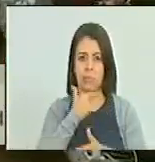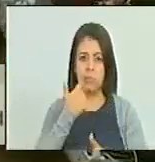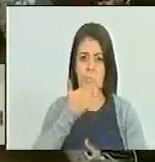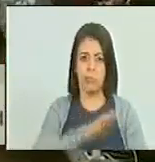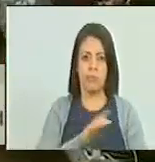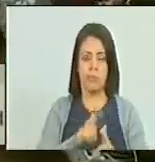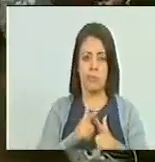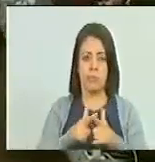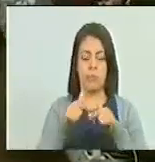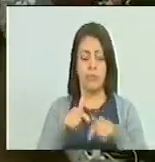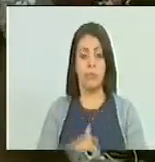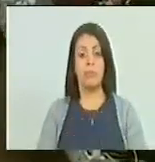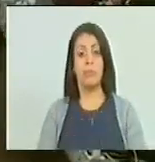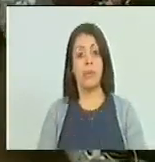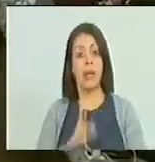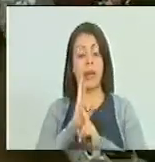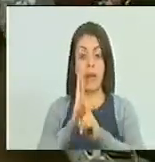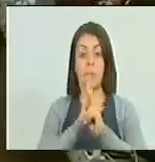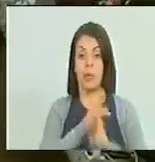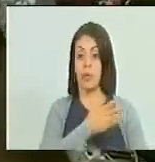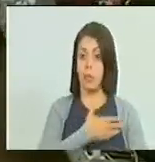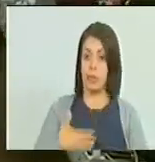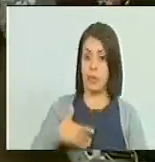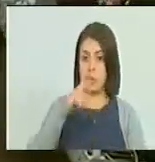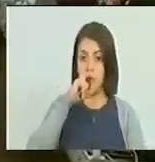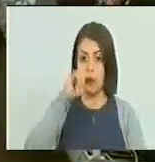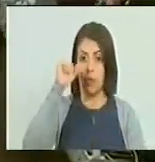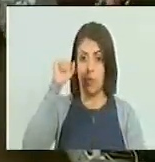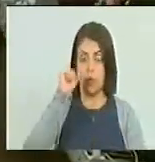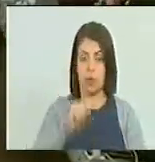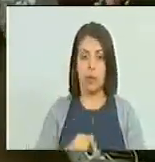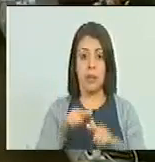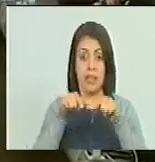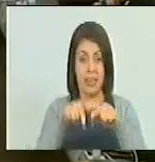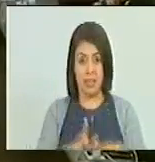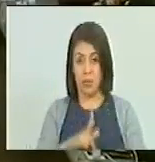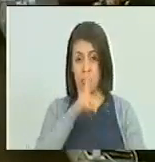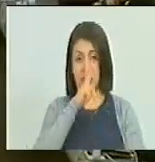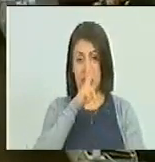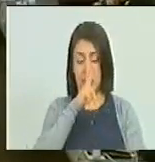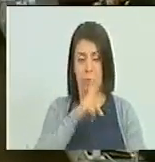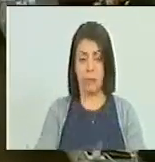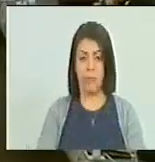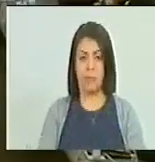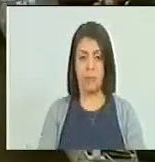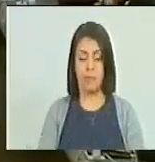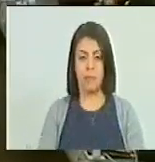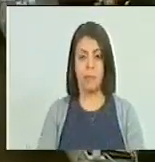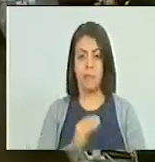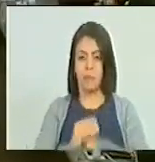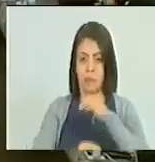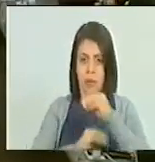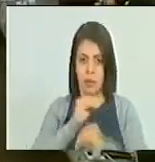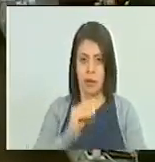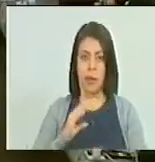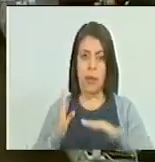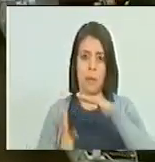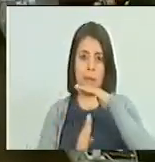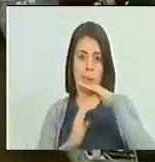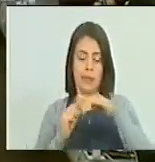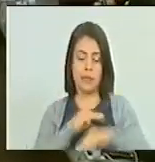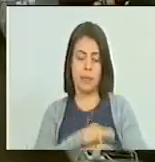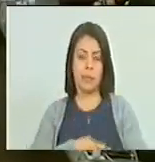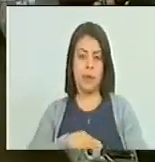y así decenas. La respuesta del presidente Nicolás Maduro ante esta barbarie fue la creación de las bases de